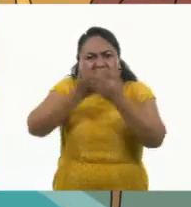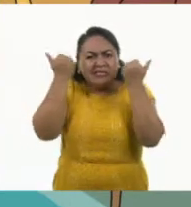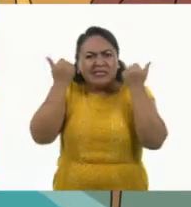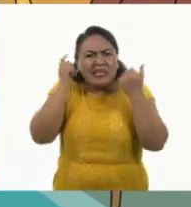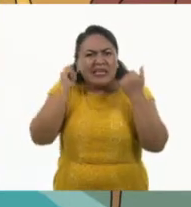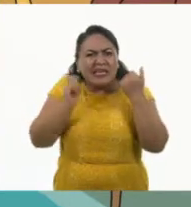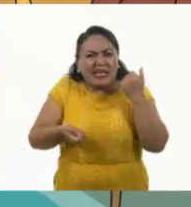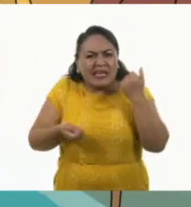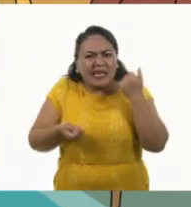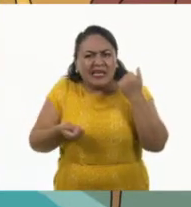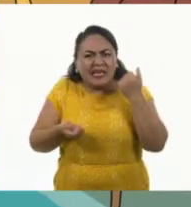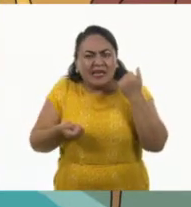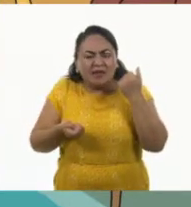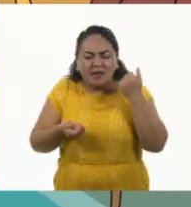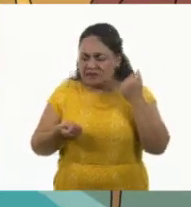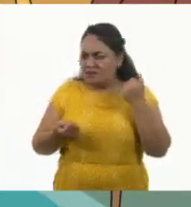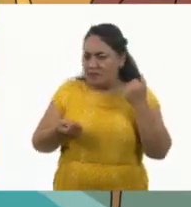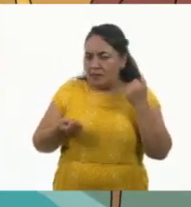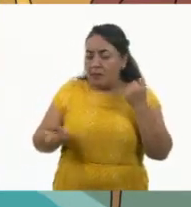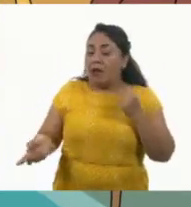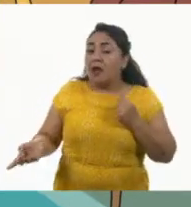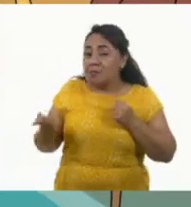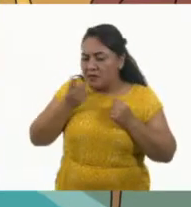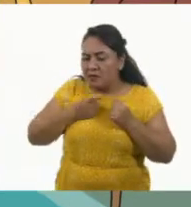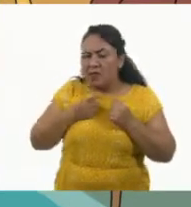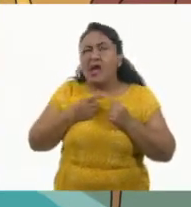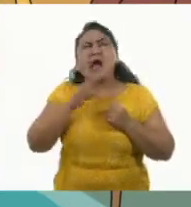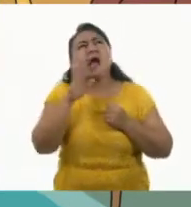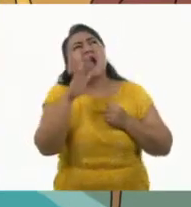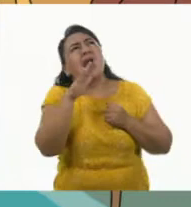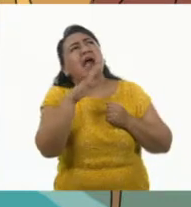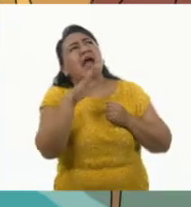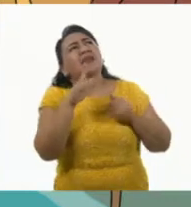existía. ¿Sí? Me dijo,